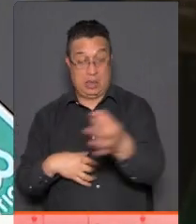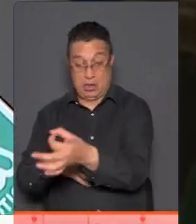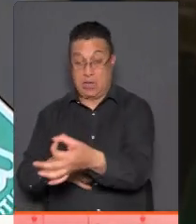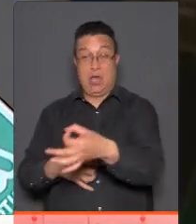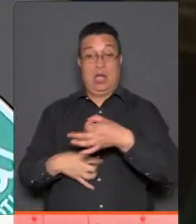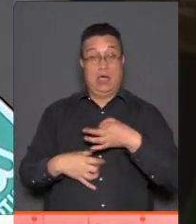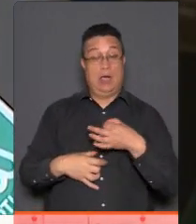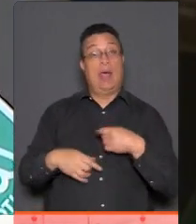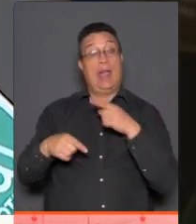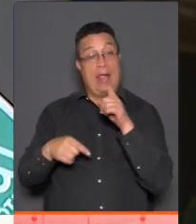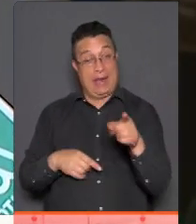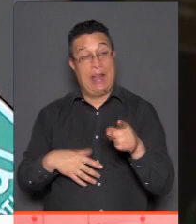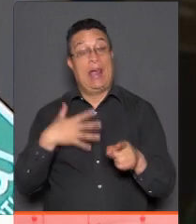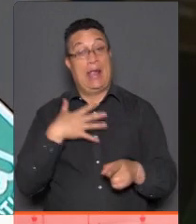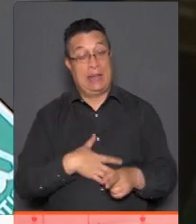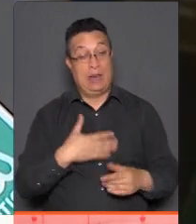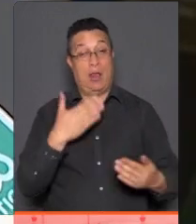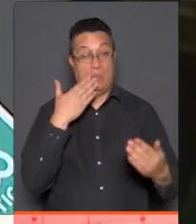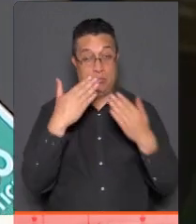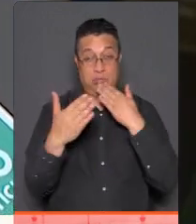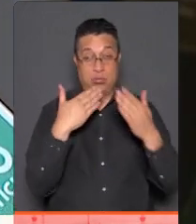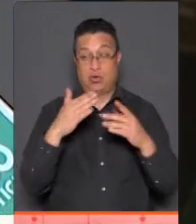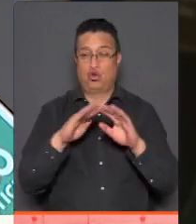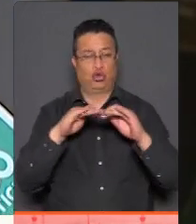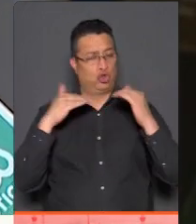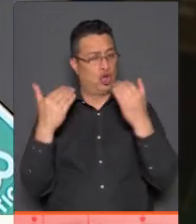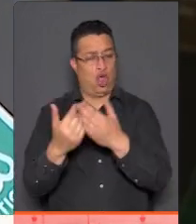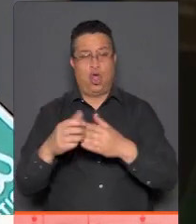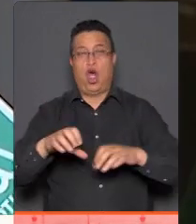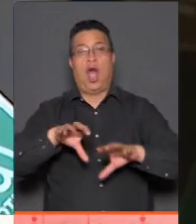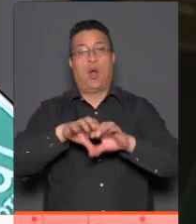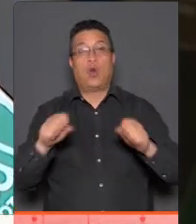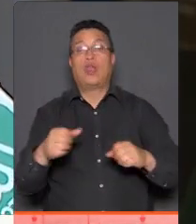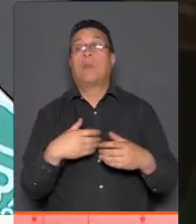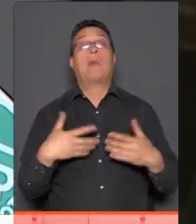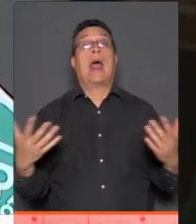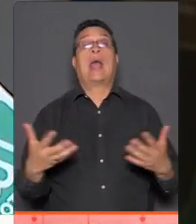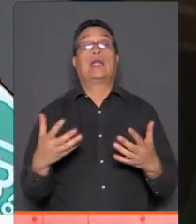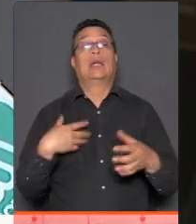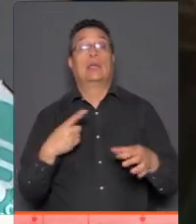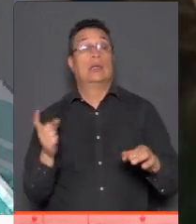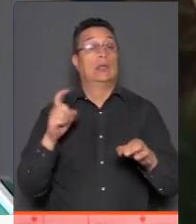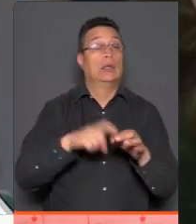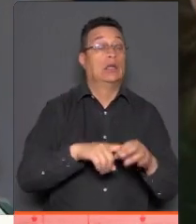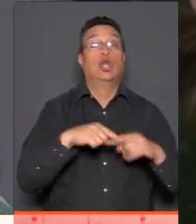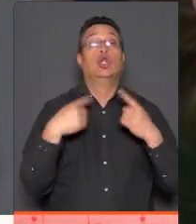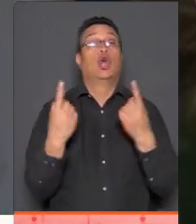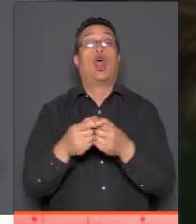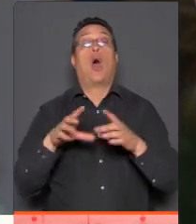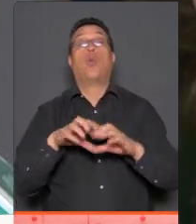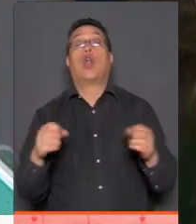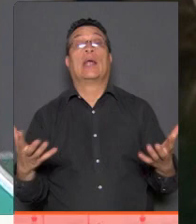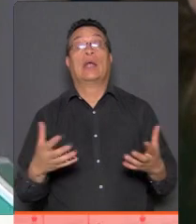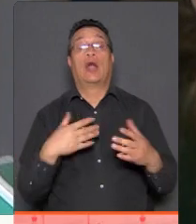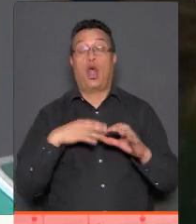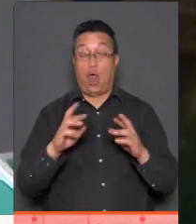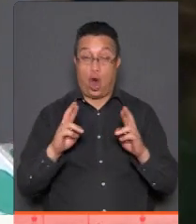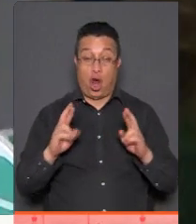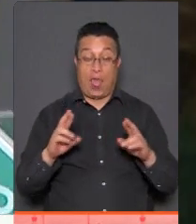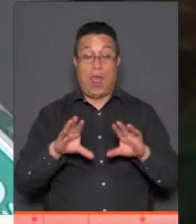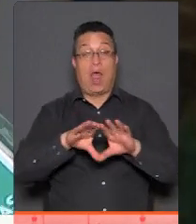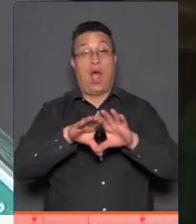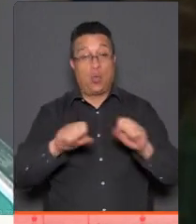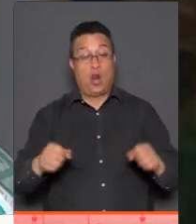ellos pretenden discutir todo el acuerdo. Entonces, ¿a qué nos vamos a adherir si van a discutir todo el acuerdo? Ojalá lleguemos a un acuerdo con